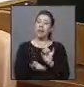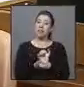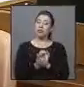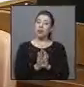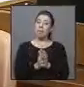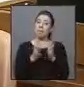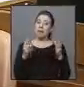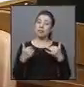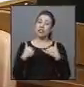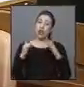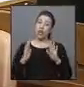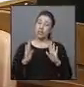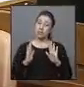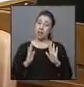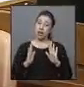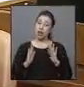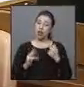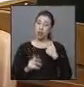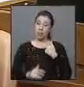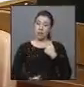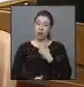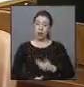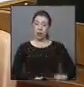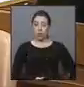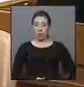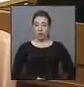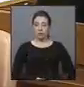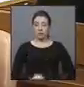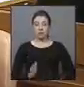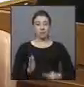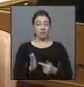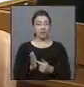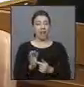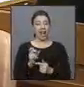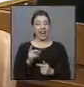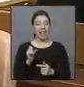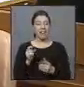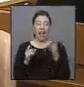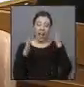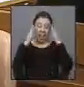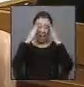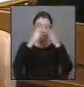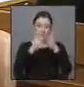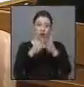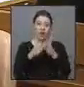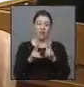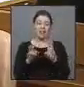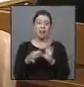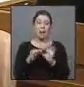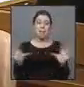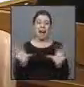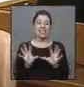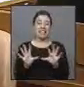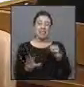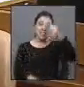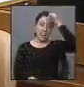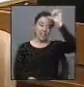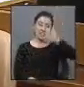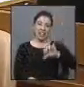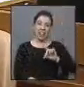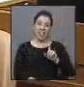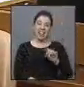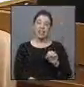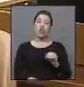amplio, que espero yo de mi gobierno. Esta agenda, desgraciadamente, tiene un enfoque desde el agravamiento de las penas vinculadas a delitos